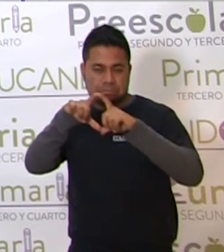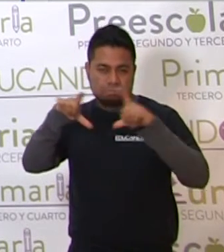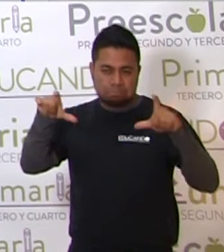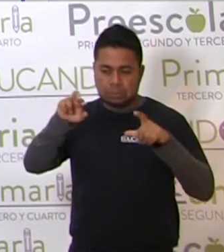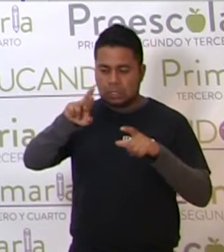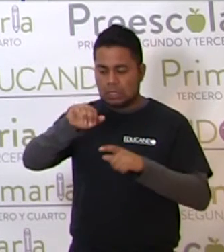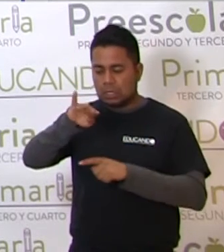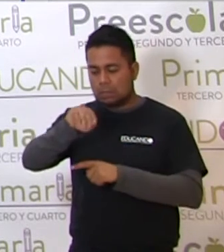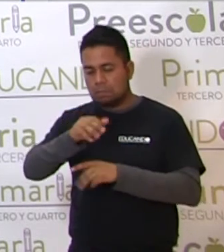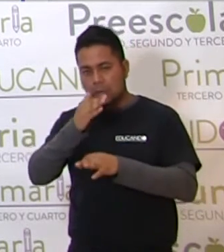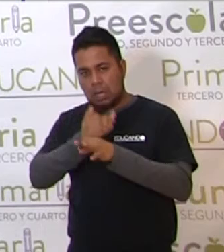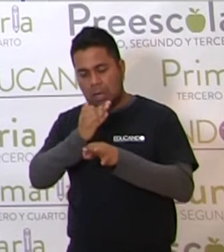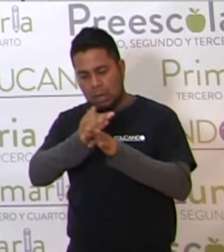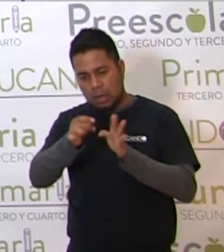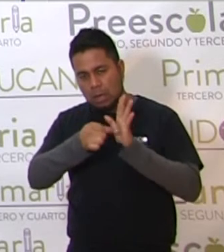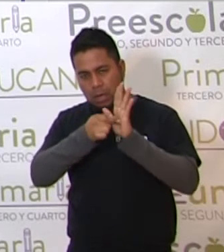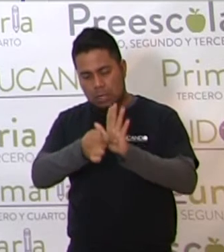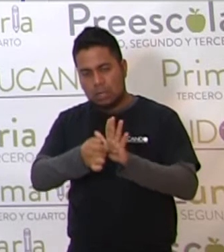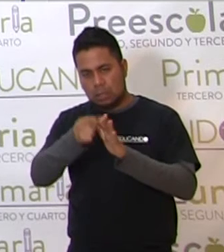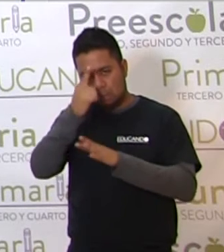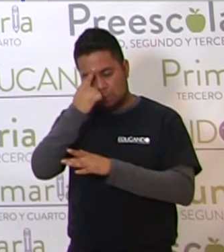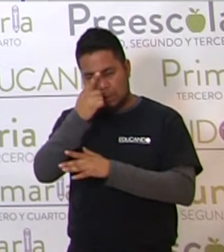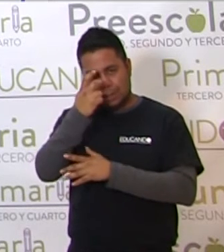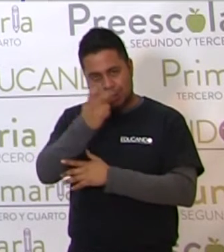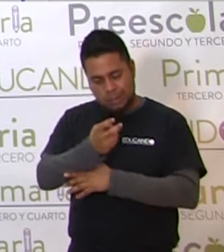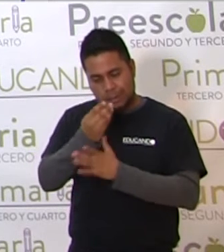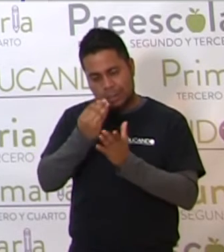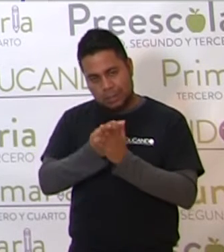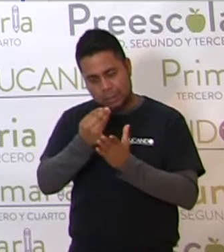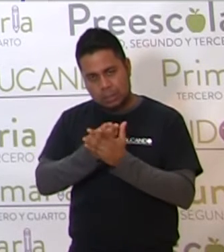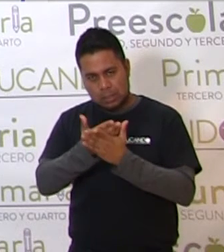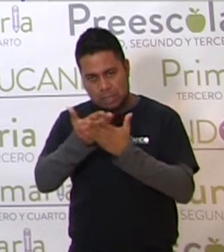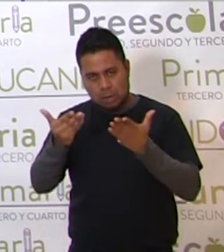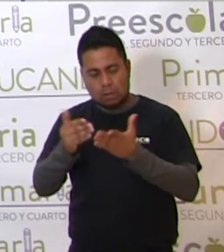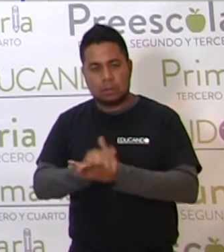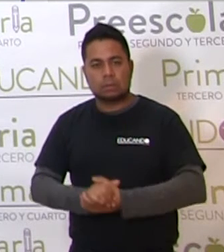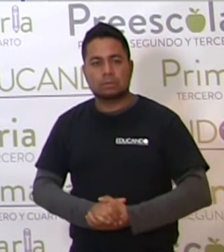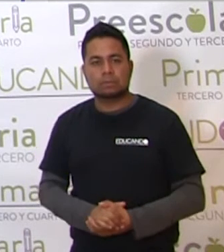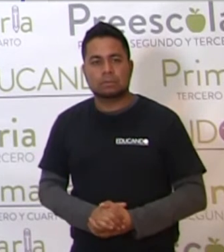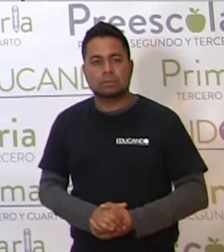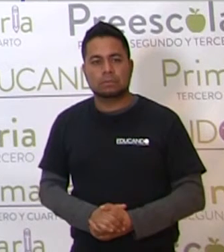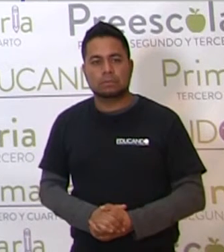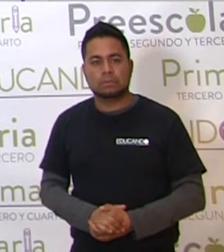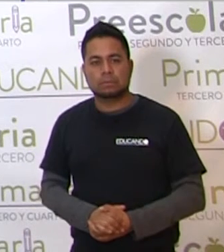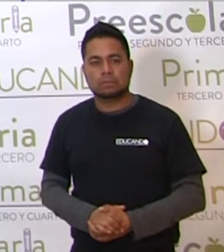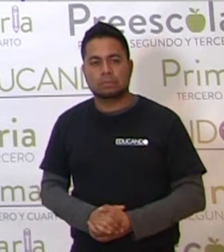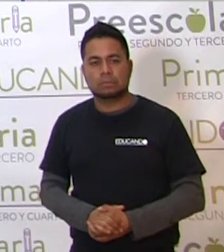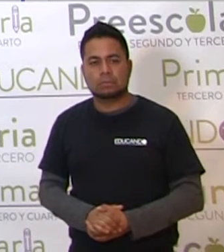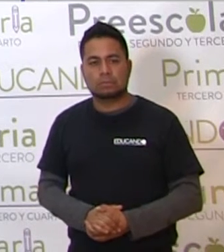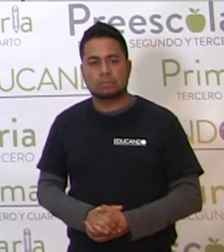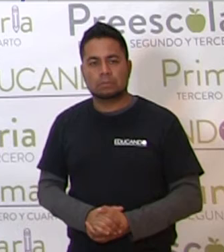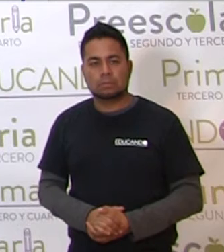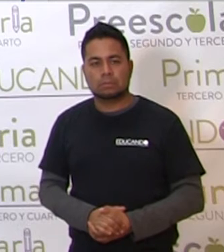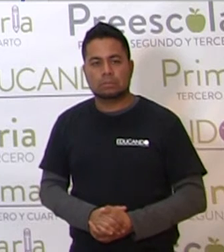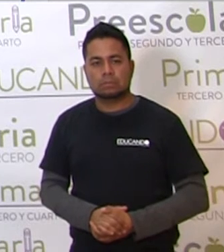rima que estamos tratando en esta sesión vamos a leer lo que tenemos